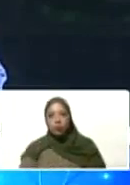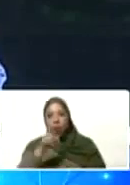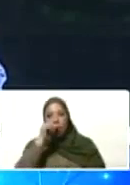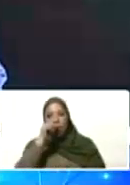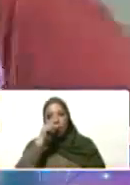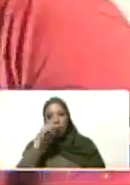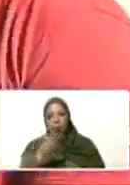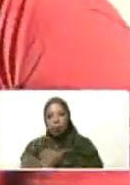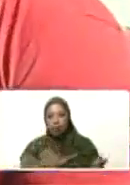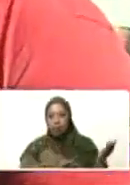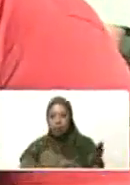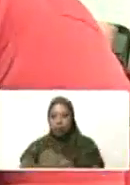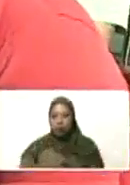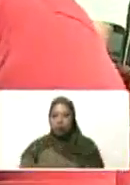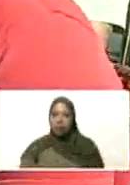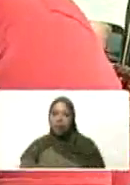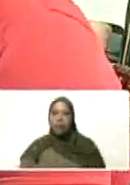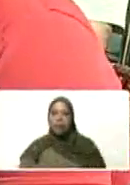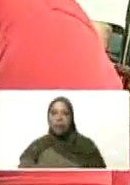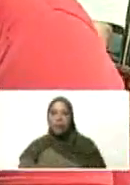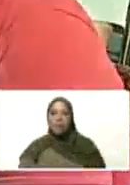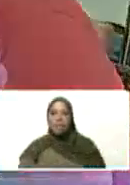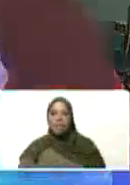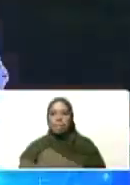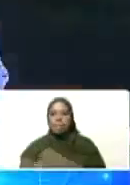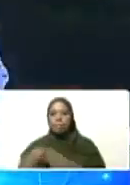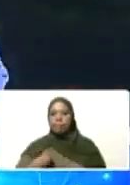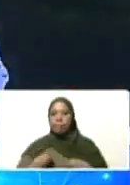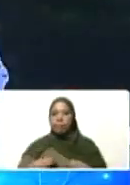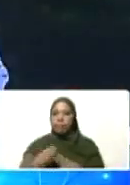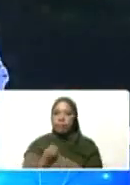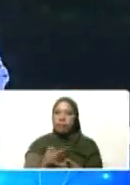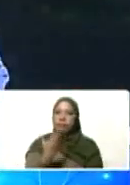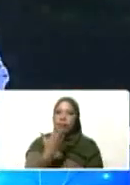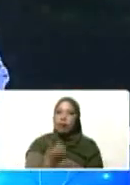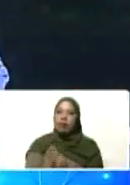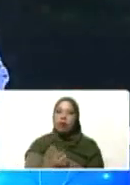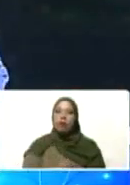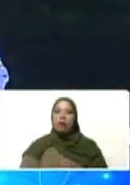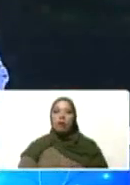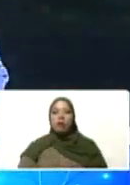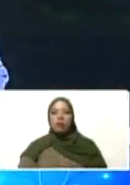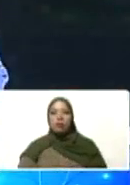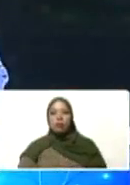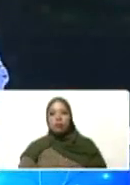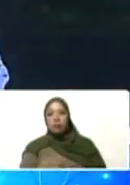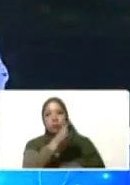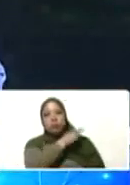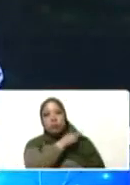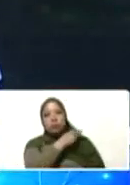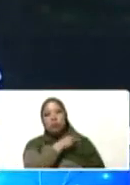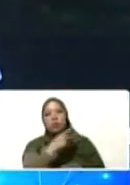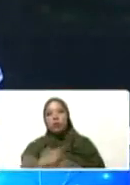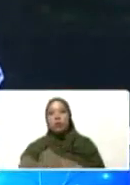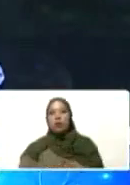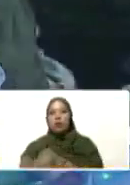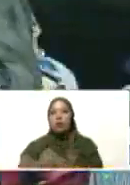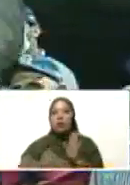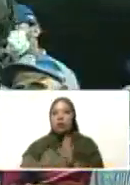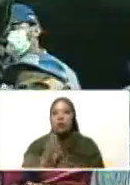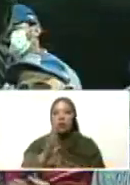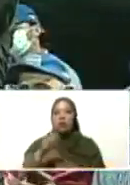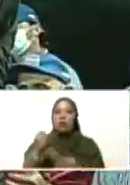camarada de aquí de Monagas, Amílcar. Está Edgar Caraballo, gerente general de la Corporación de Desarrollo